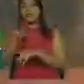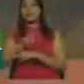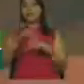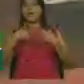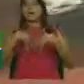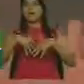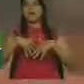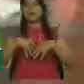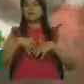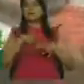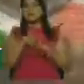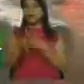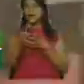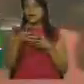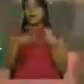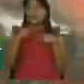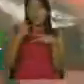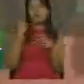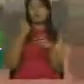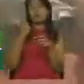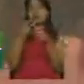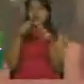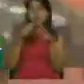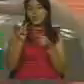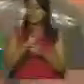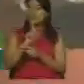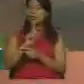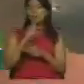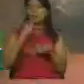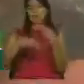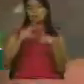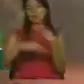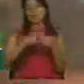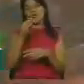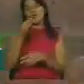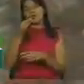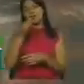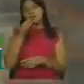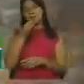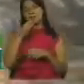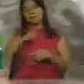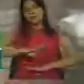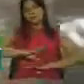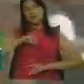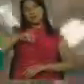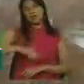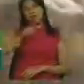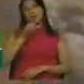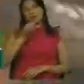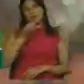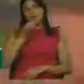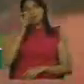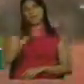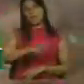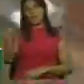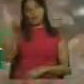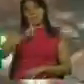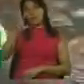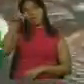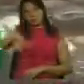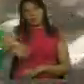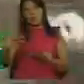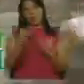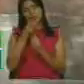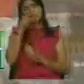plantas para hacer dinero, sino en plantas procesadoras de alimentos para satisfacer las necesidades alimentarias del pueblo venezolano. Aquí al calor del